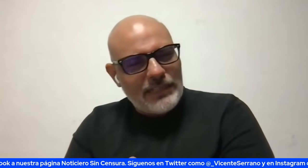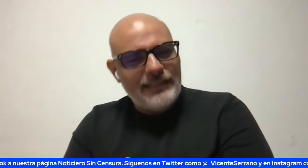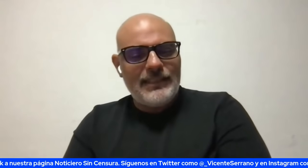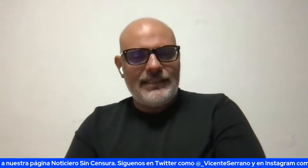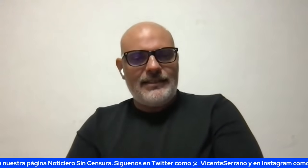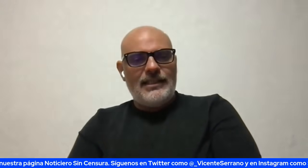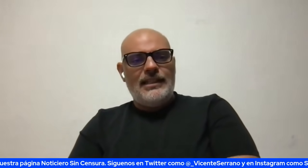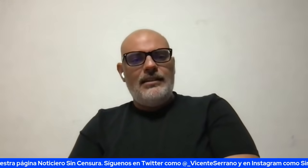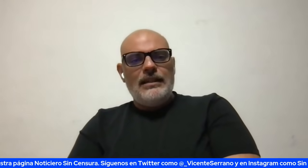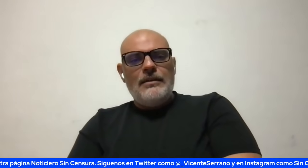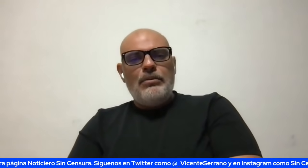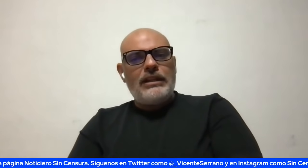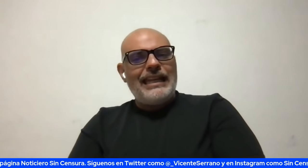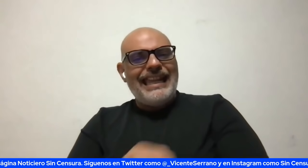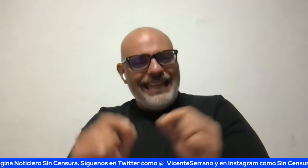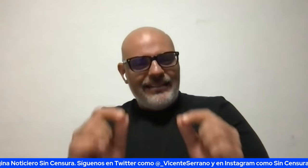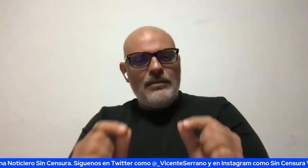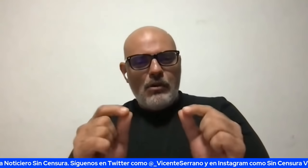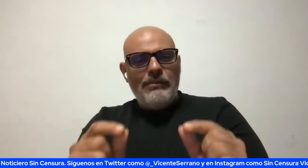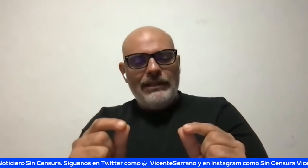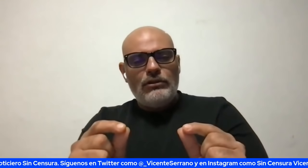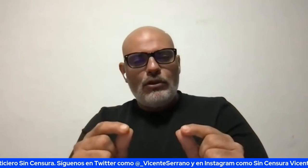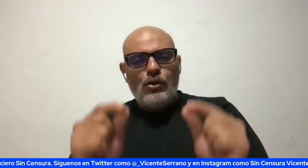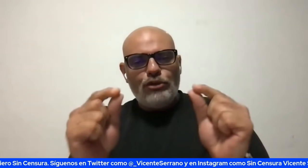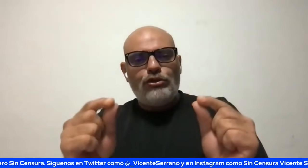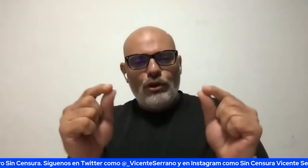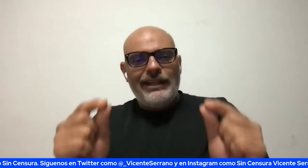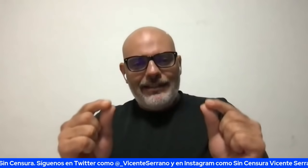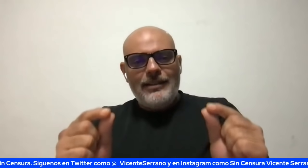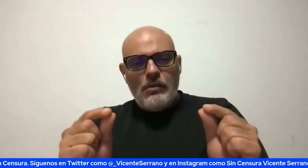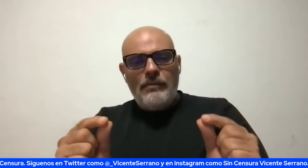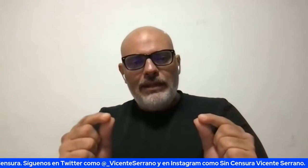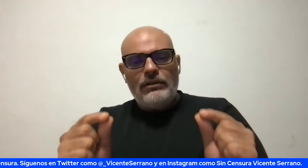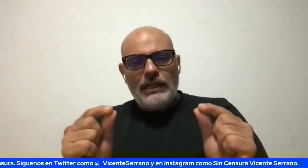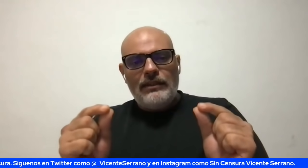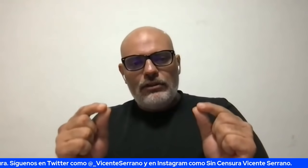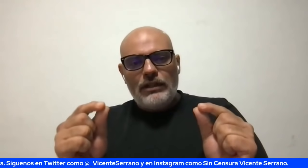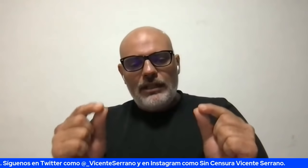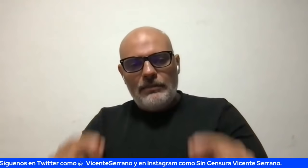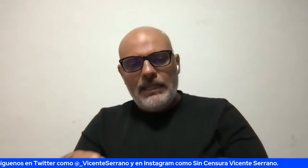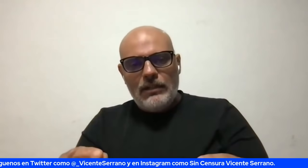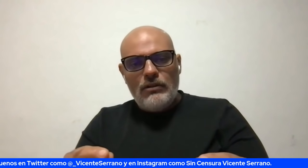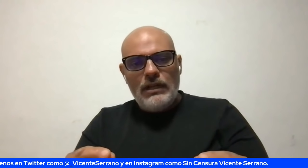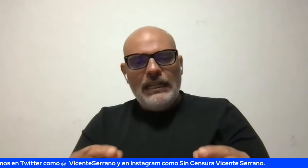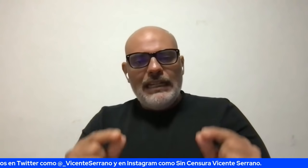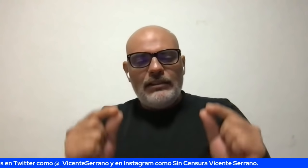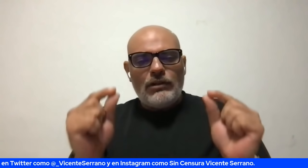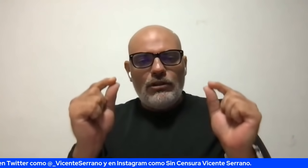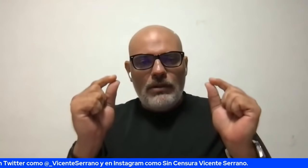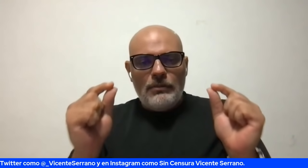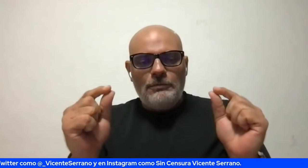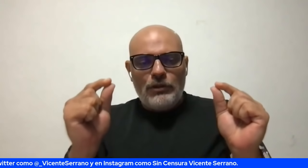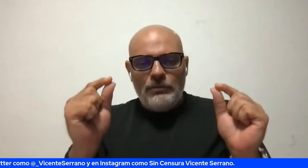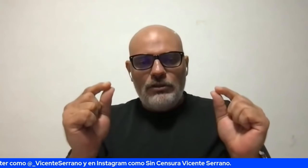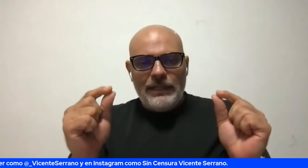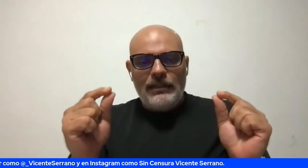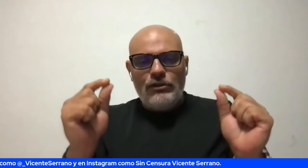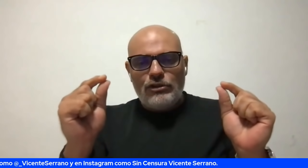es importante que estén ahí, porque en este momento, justo en este momento de la historia de México, es